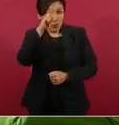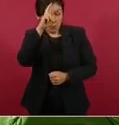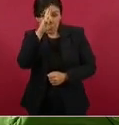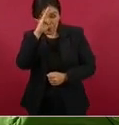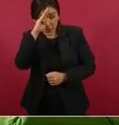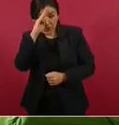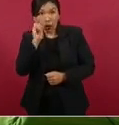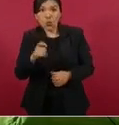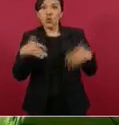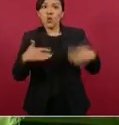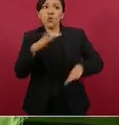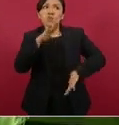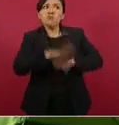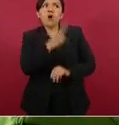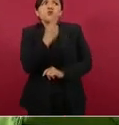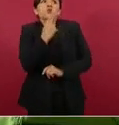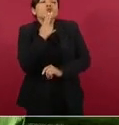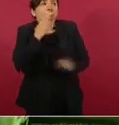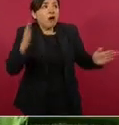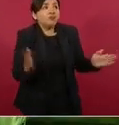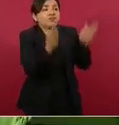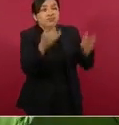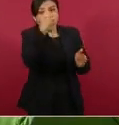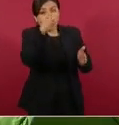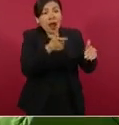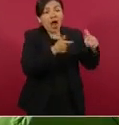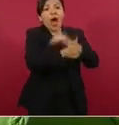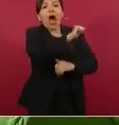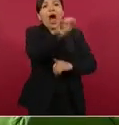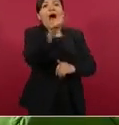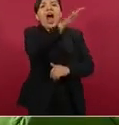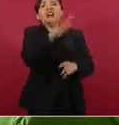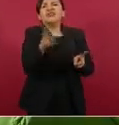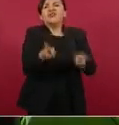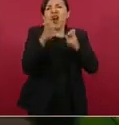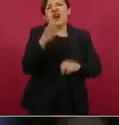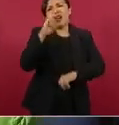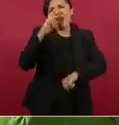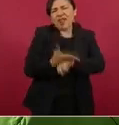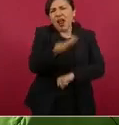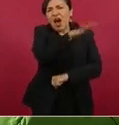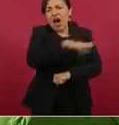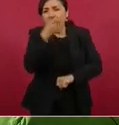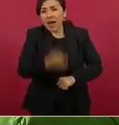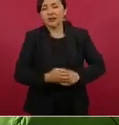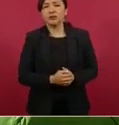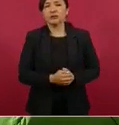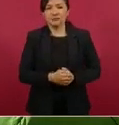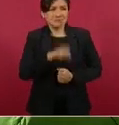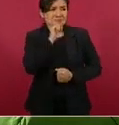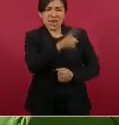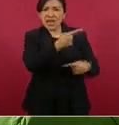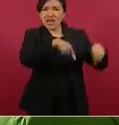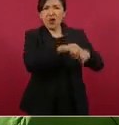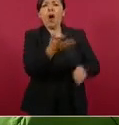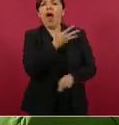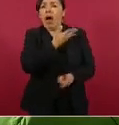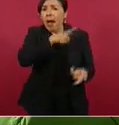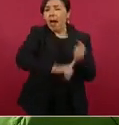rescate a lo mucho que se entrega a las minorías rapaces. Son ellos los que tienen mucho